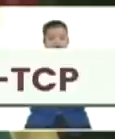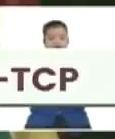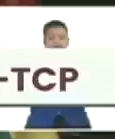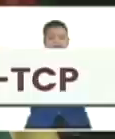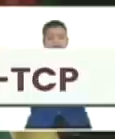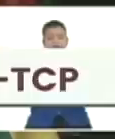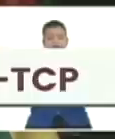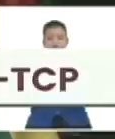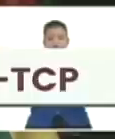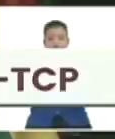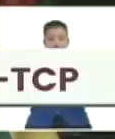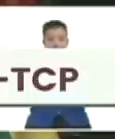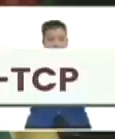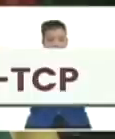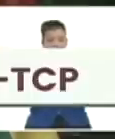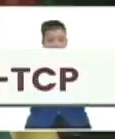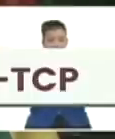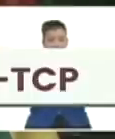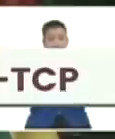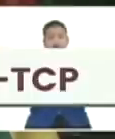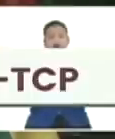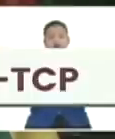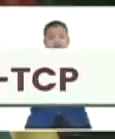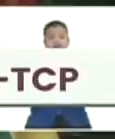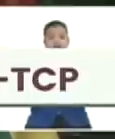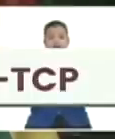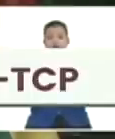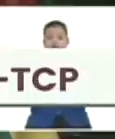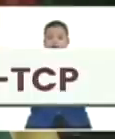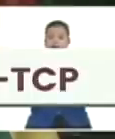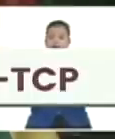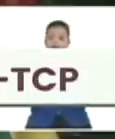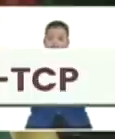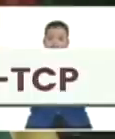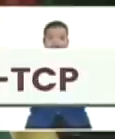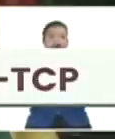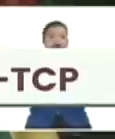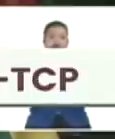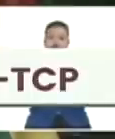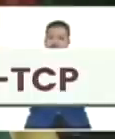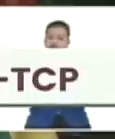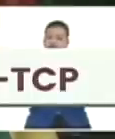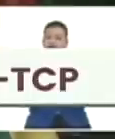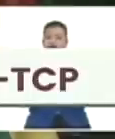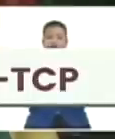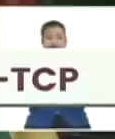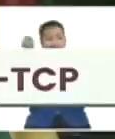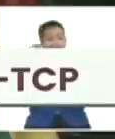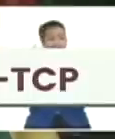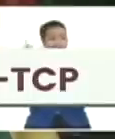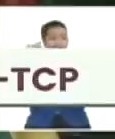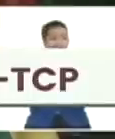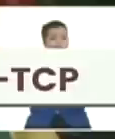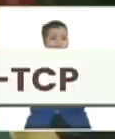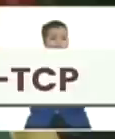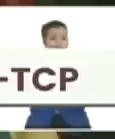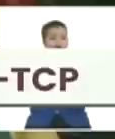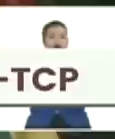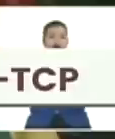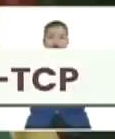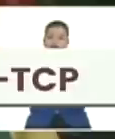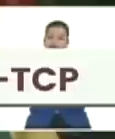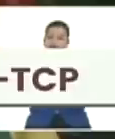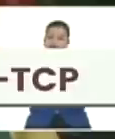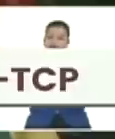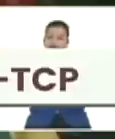mayo del bicentenario de la batalla de Pichincha, en la que fuerzas libertarias comandadas por el mariscal Antonio José de